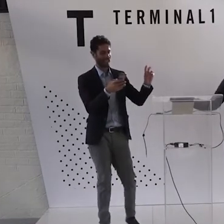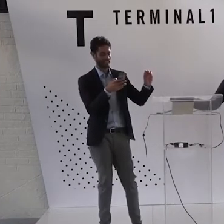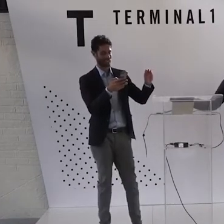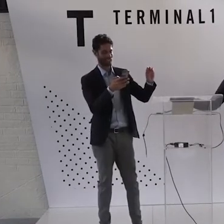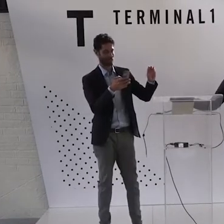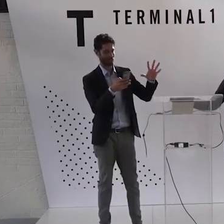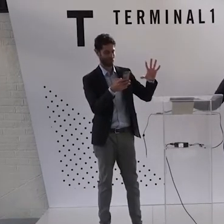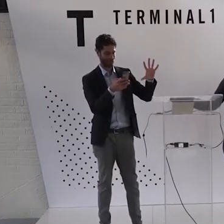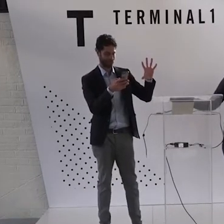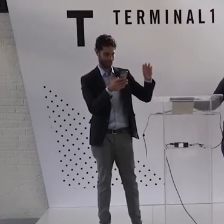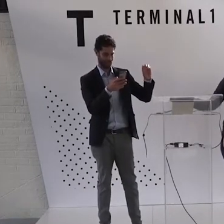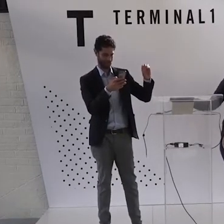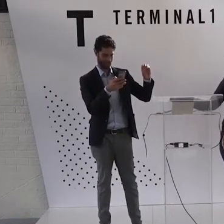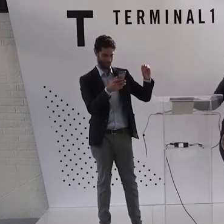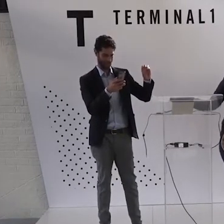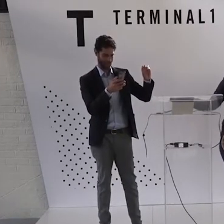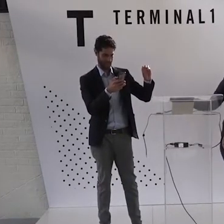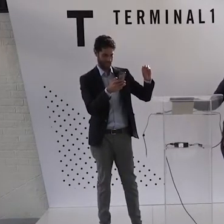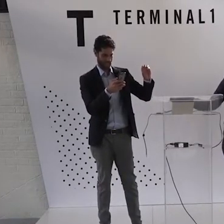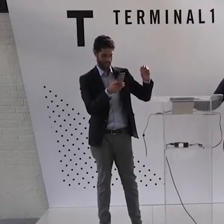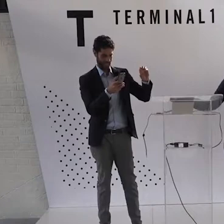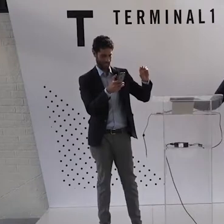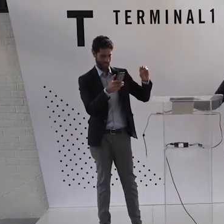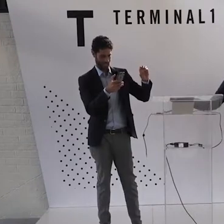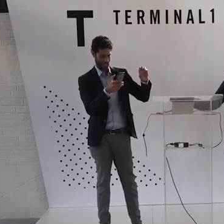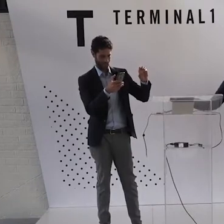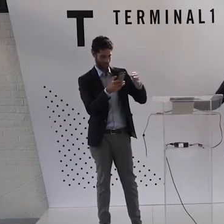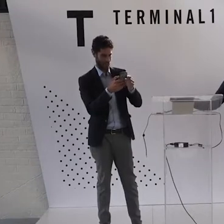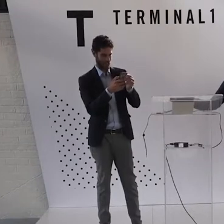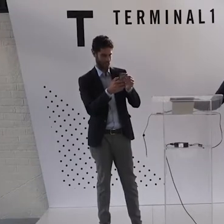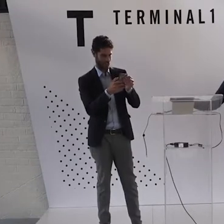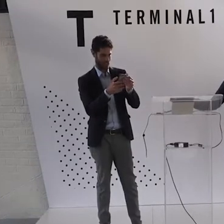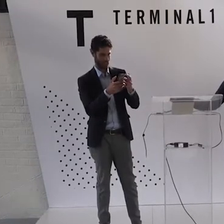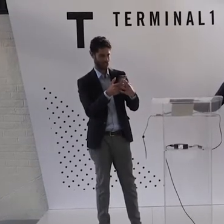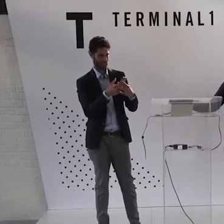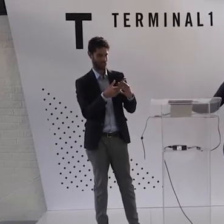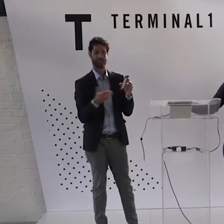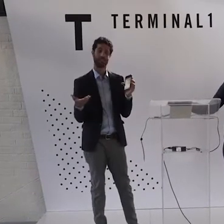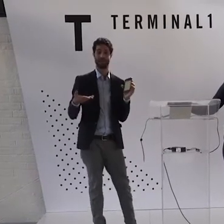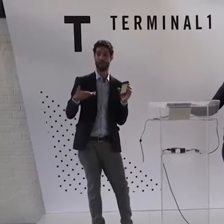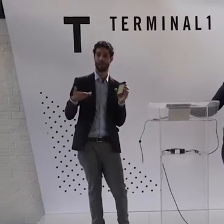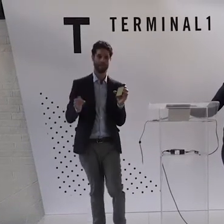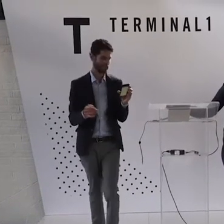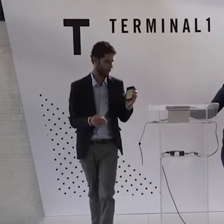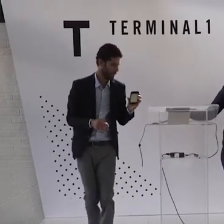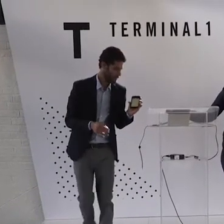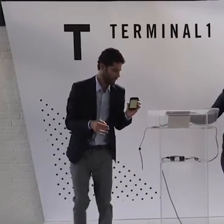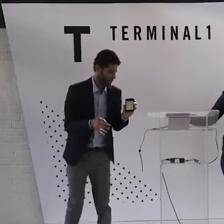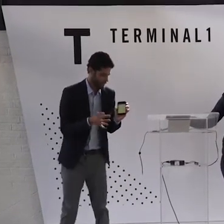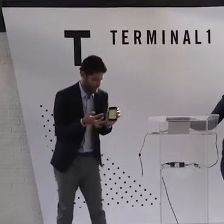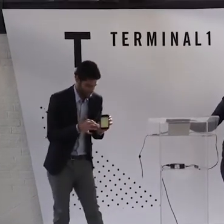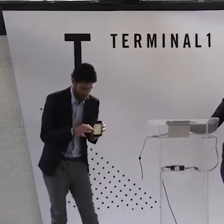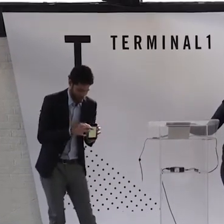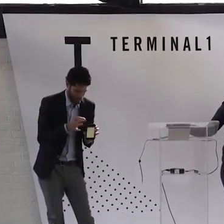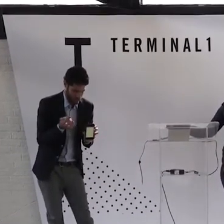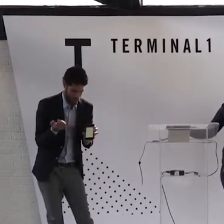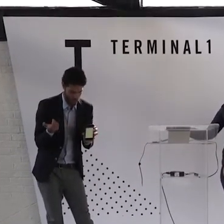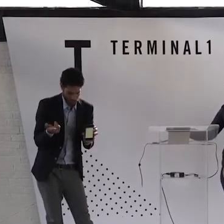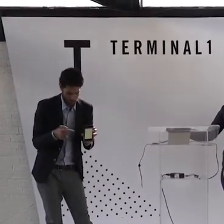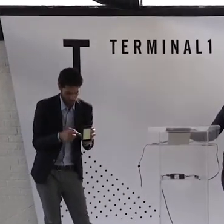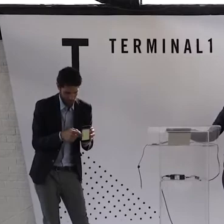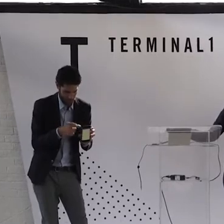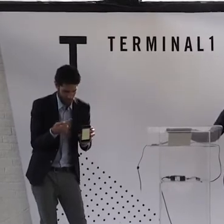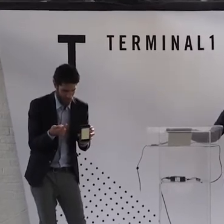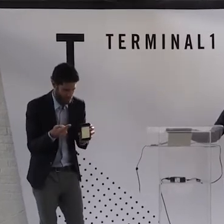Y para esto se me ocurrió hacer una cosa aquí en las notas del celular. Tengo